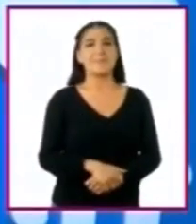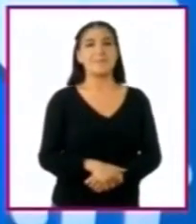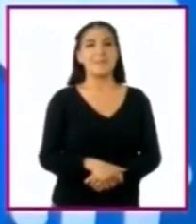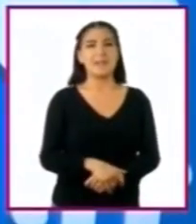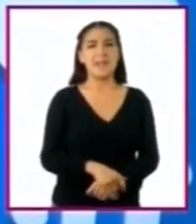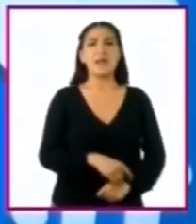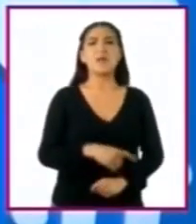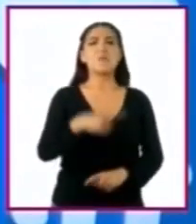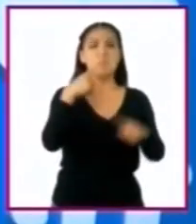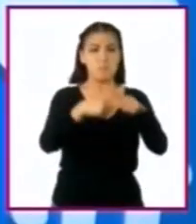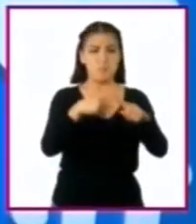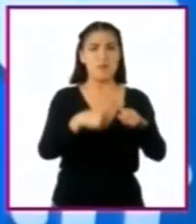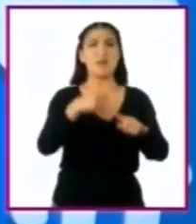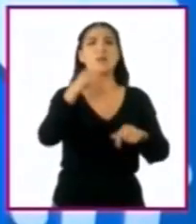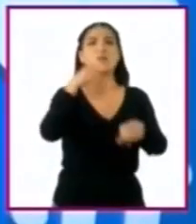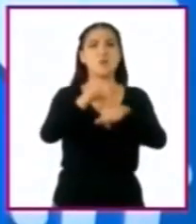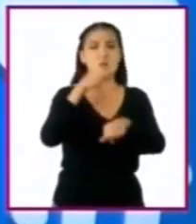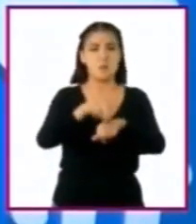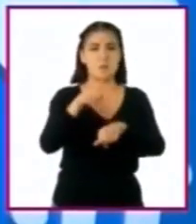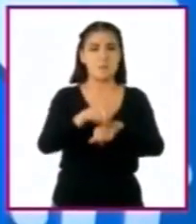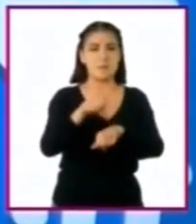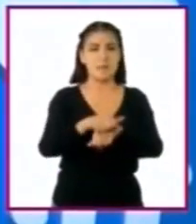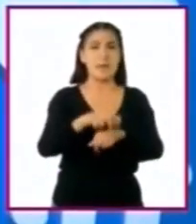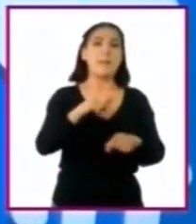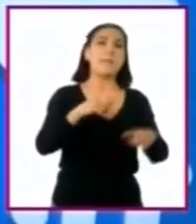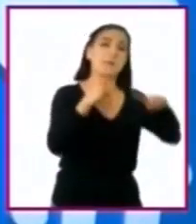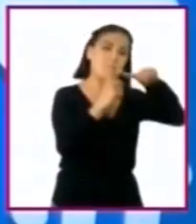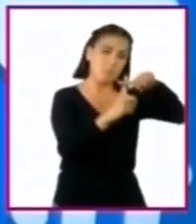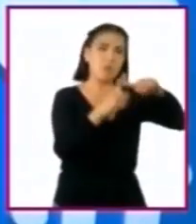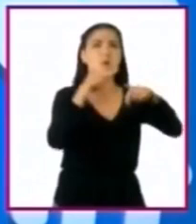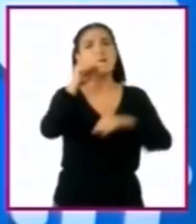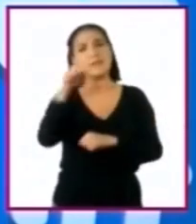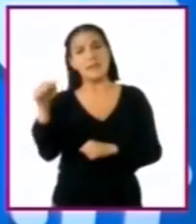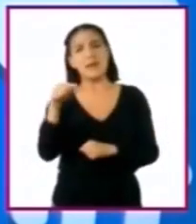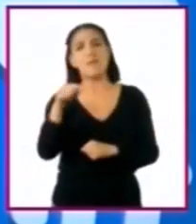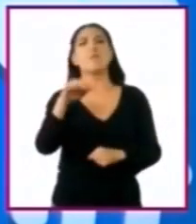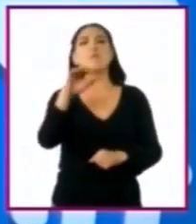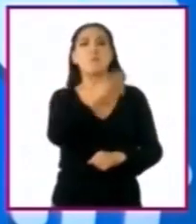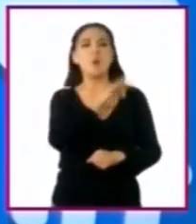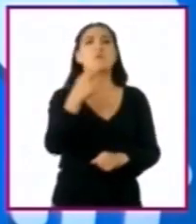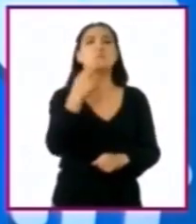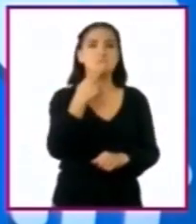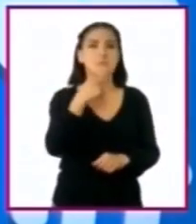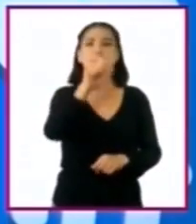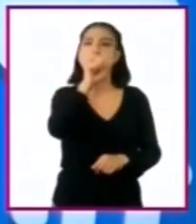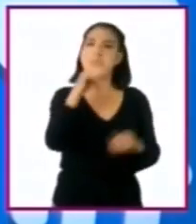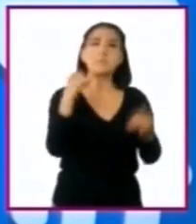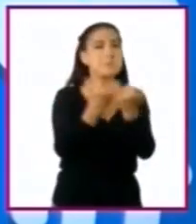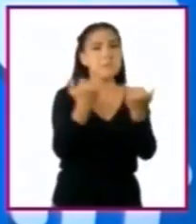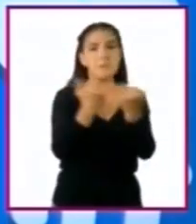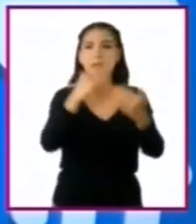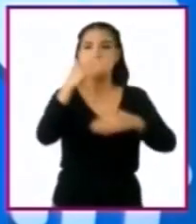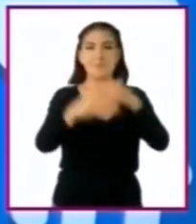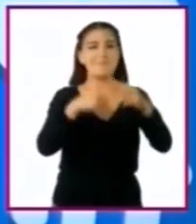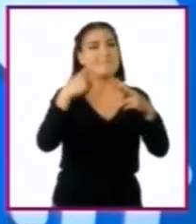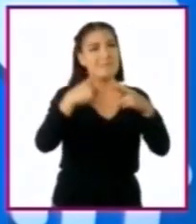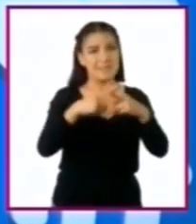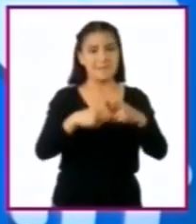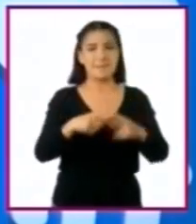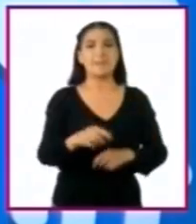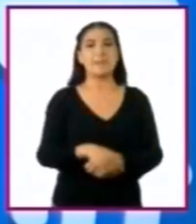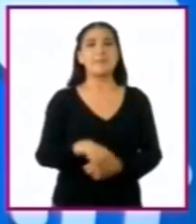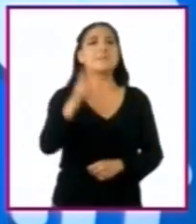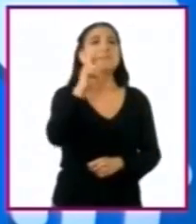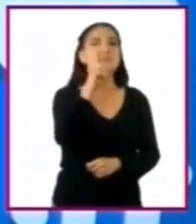En la multiplicación de números decimales, positivos y negativos, utilizamos el mismo procedimiento aritmético